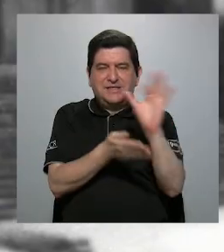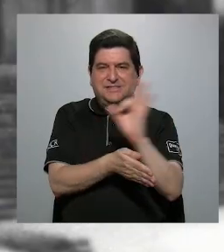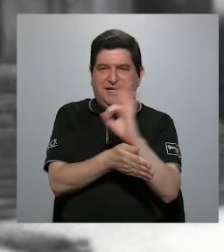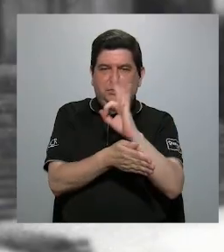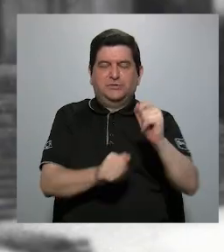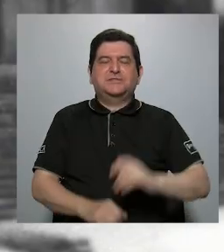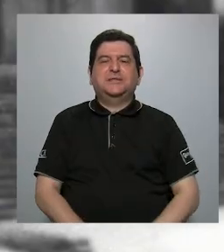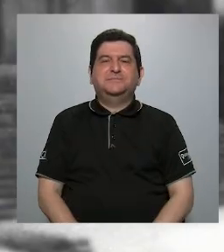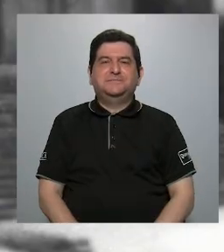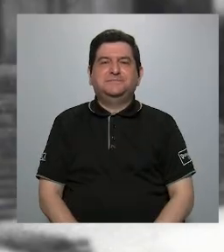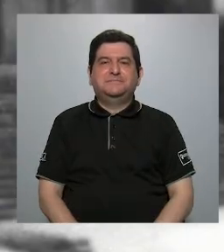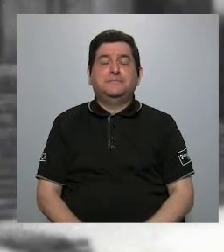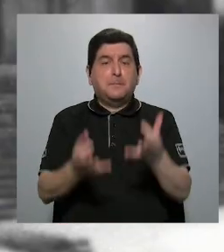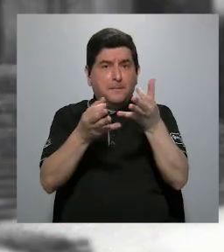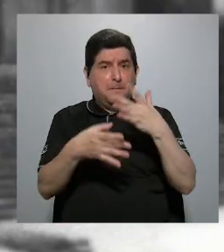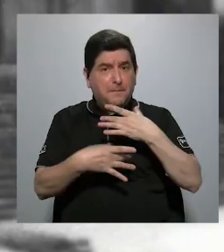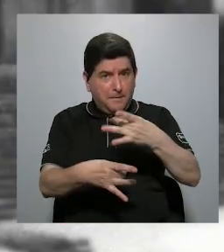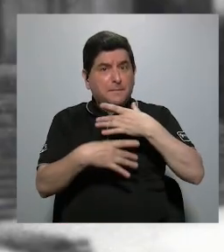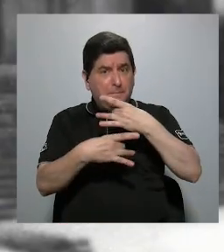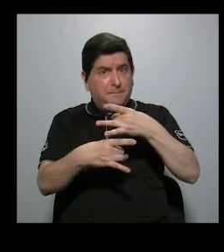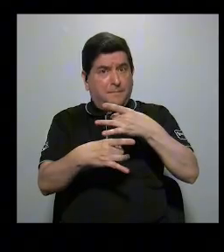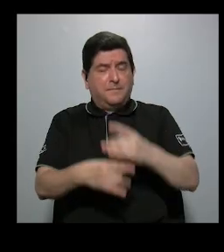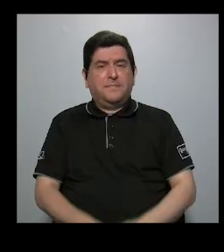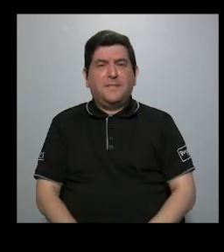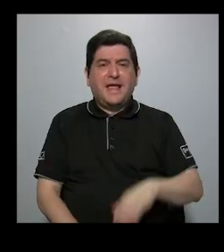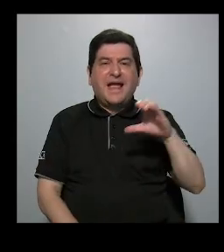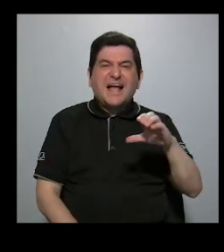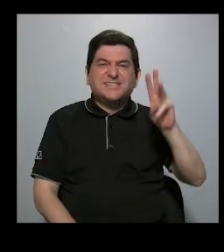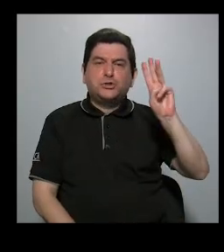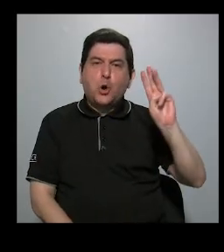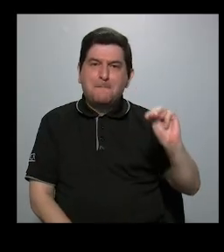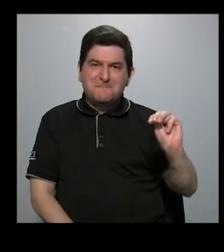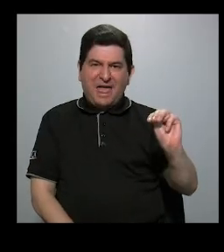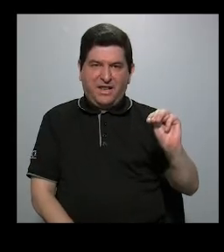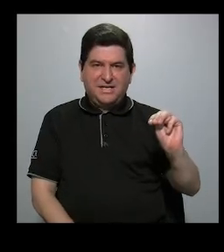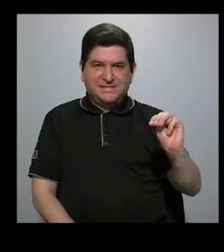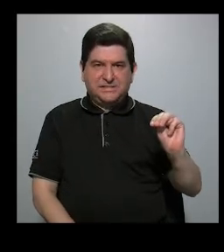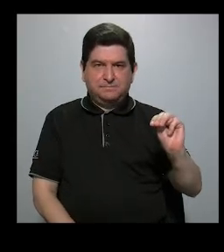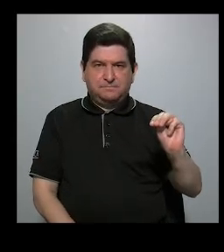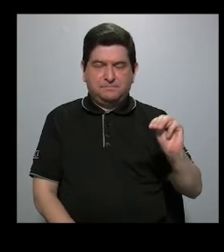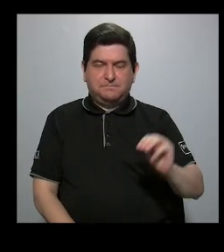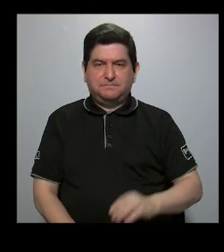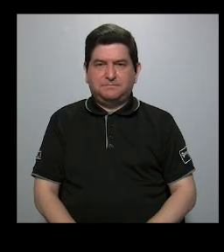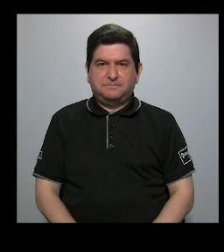José. Y es muy interesante porque Castro Madrid,